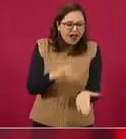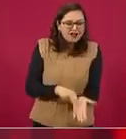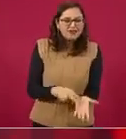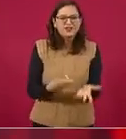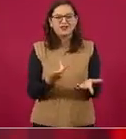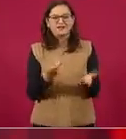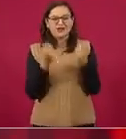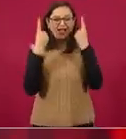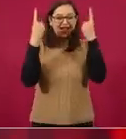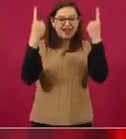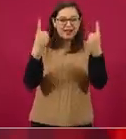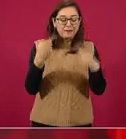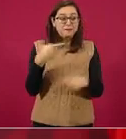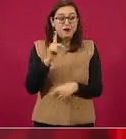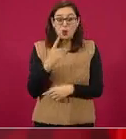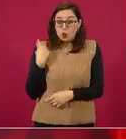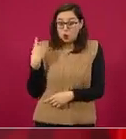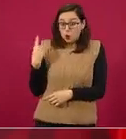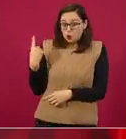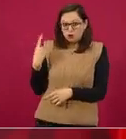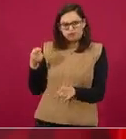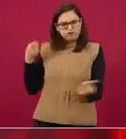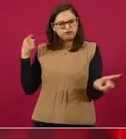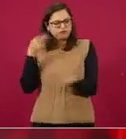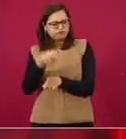porque siempre destacan algunos, ¿no?